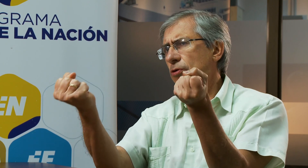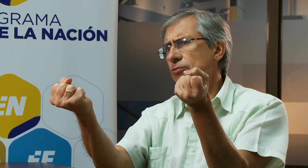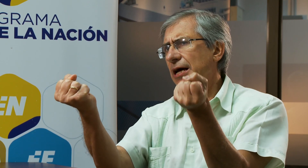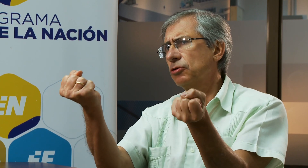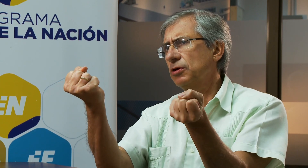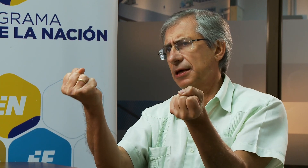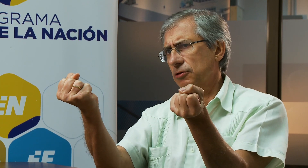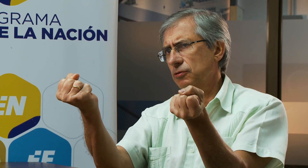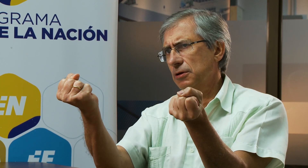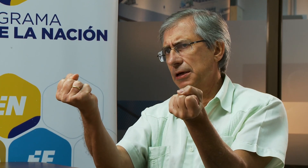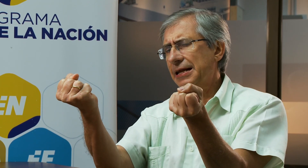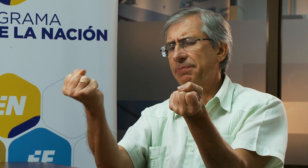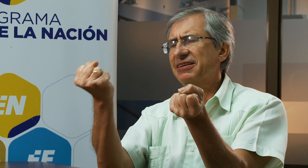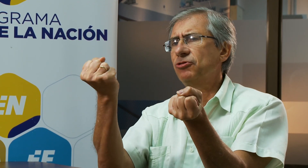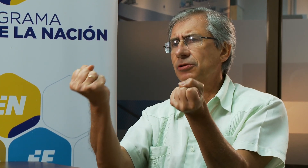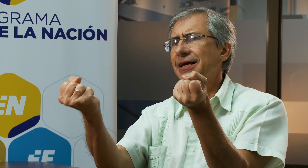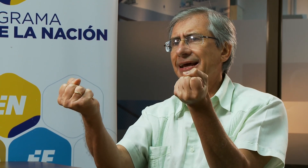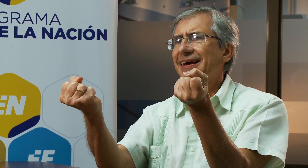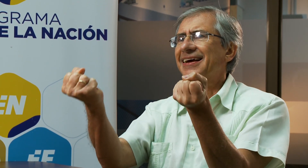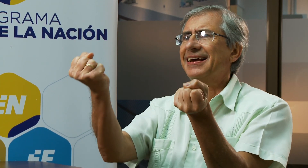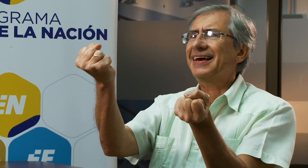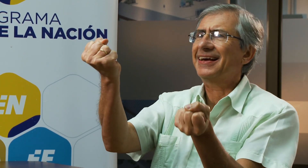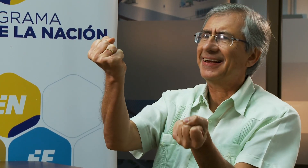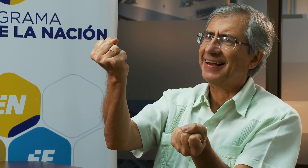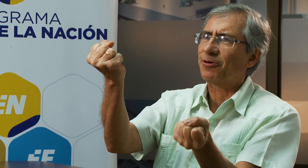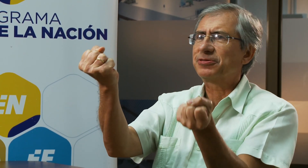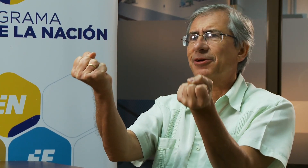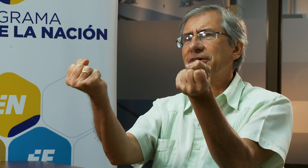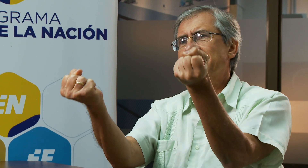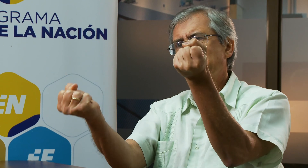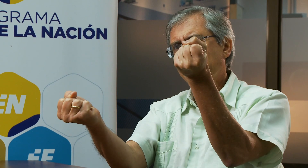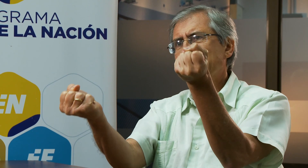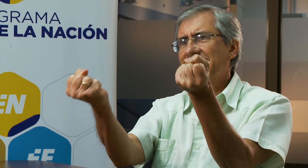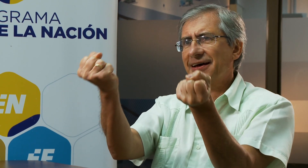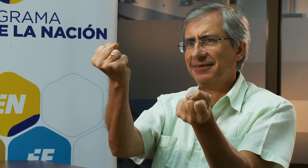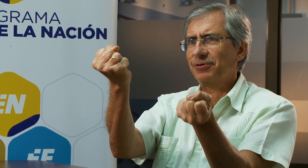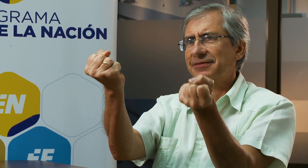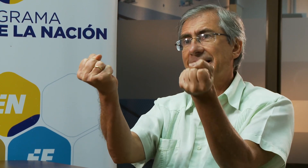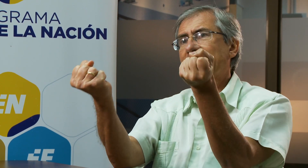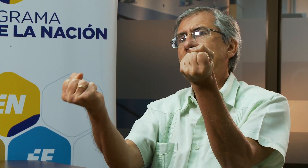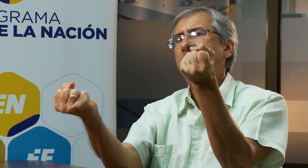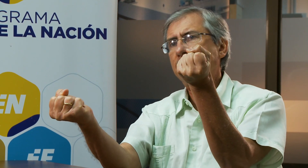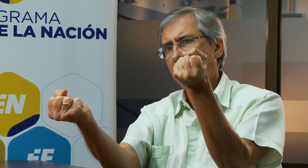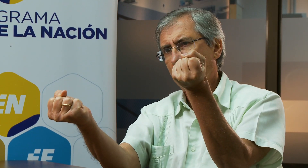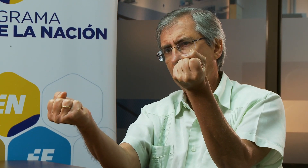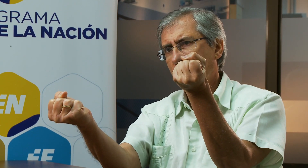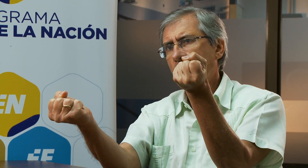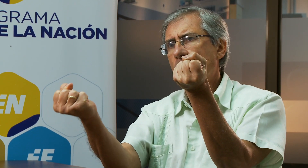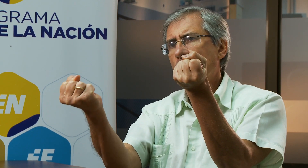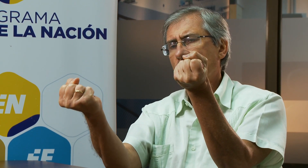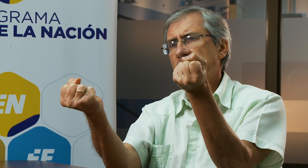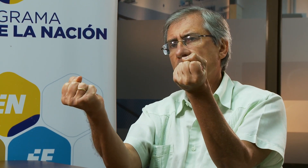aquí es un poco un dando y dando. Y la percepción de que la cosa no es balanceada, sino que se le carga la manita a